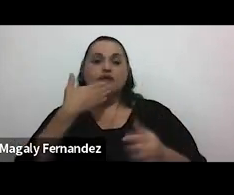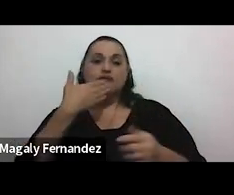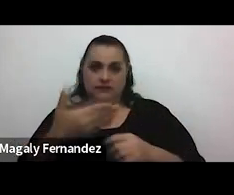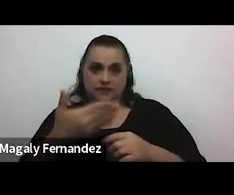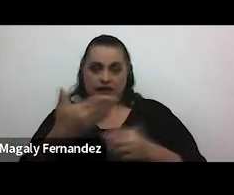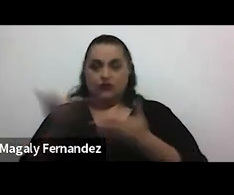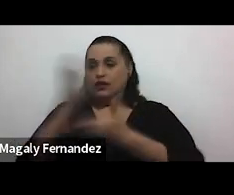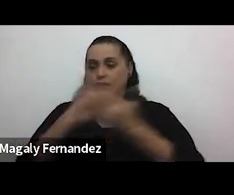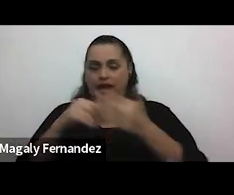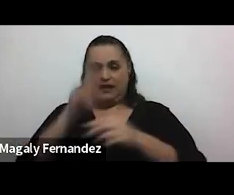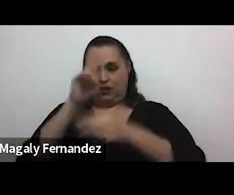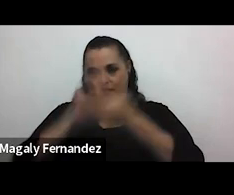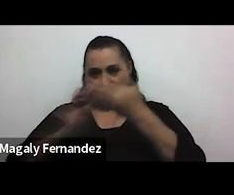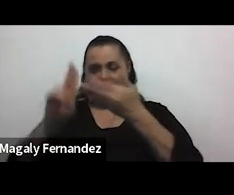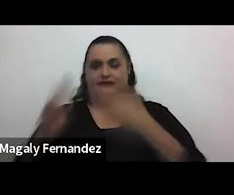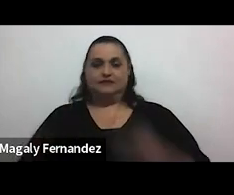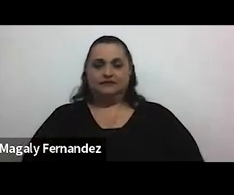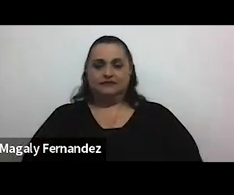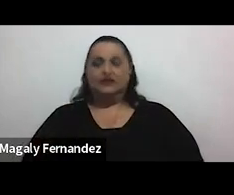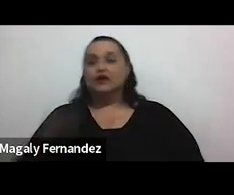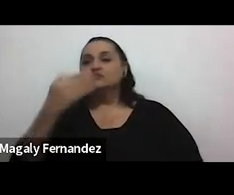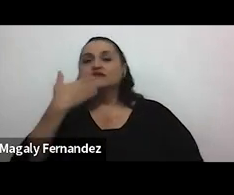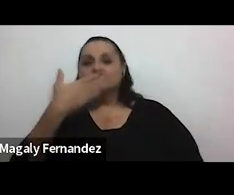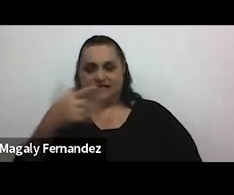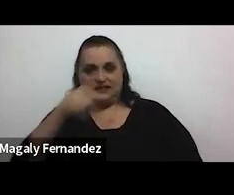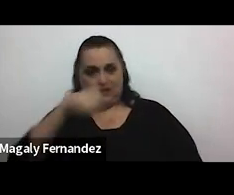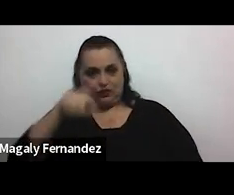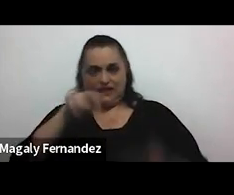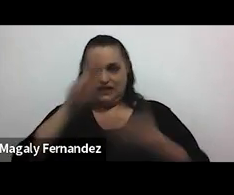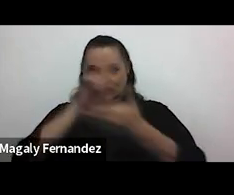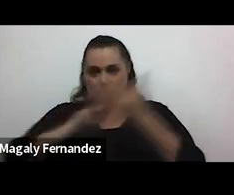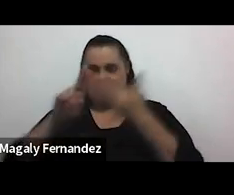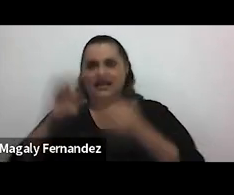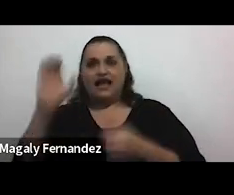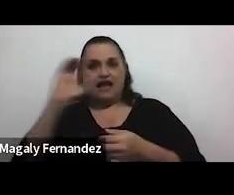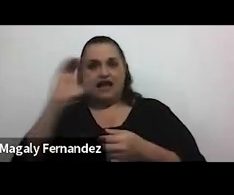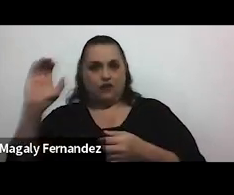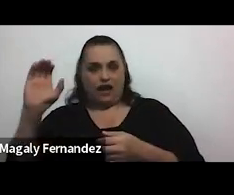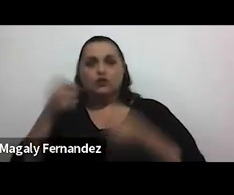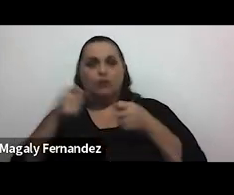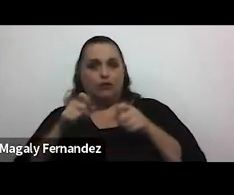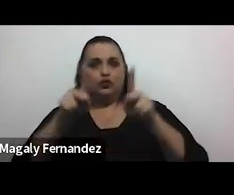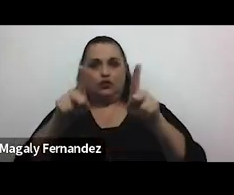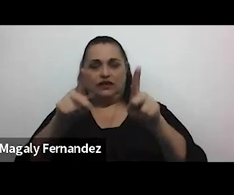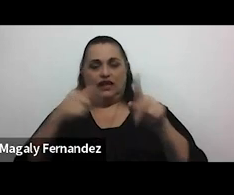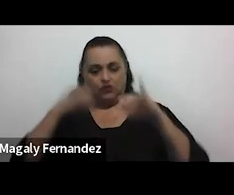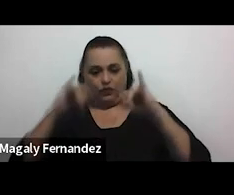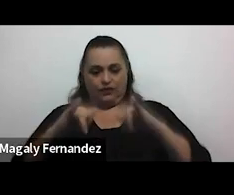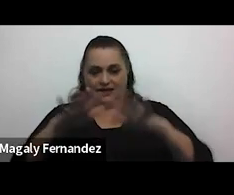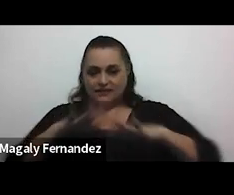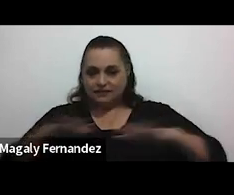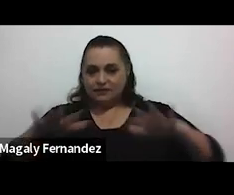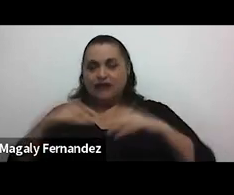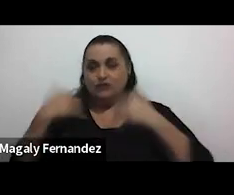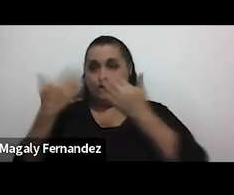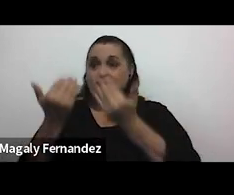parte de la universidad muchas gracias a ustedes como universidad Castro Carazo por la oportunidad de estar en este espacio y espero que